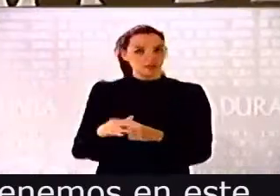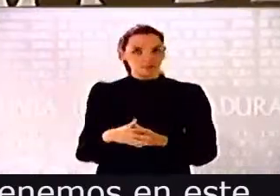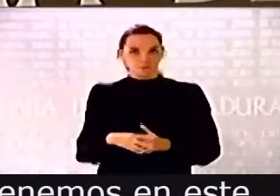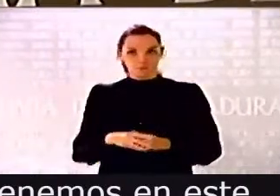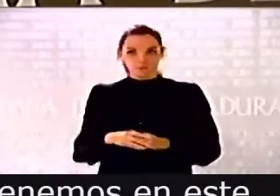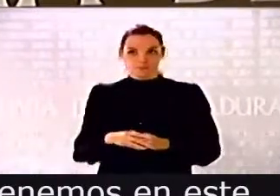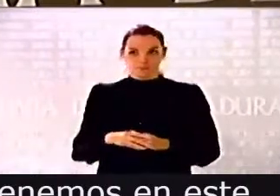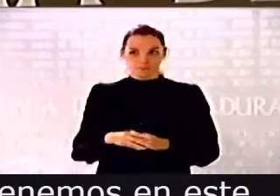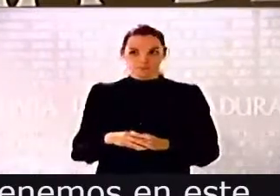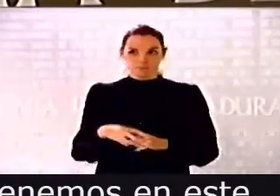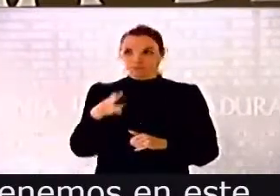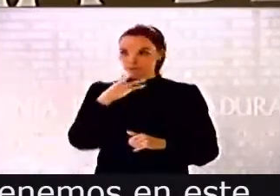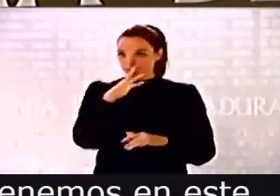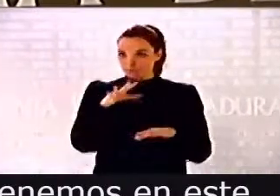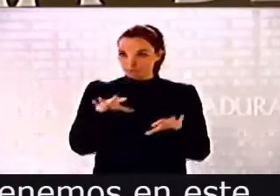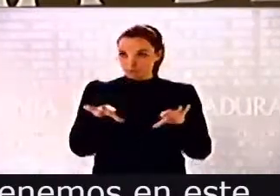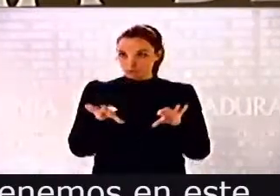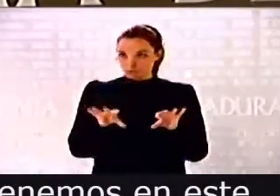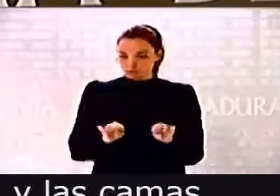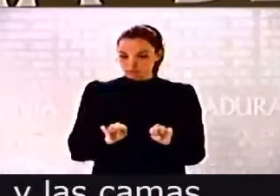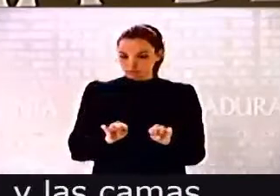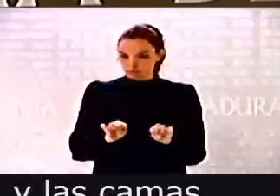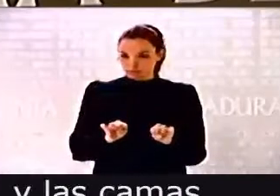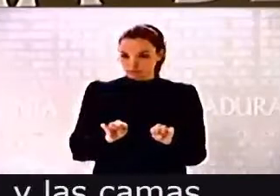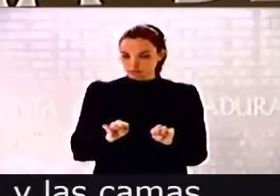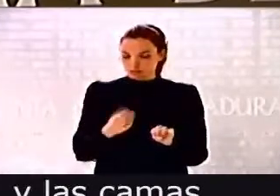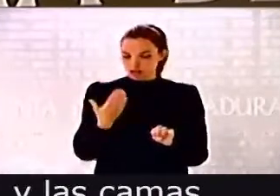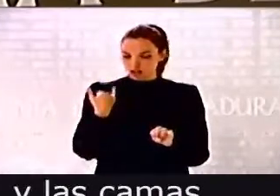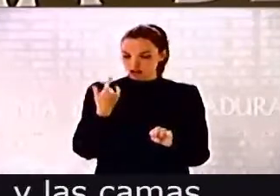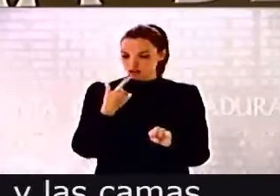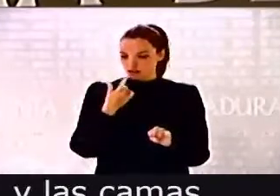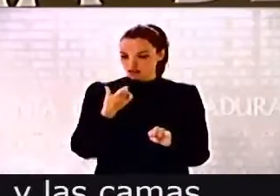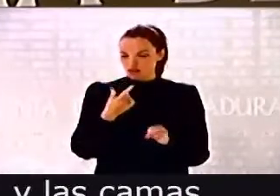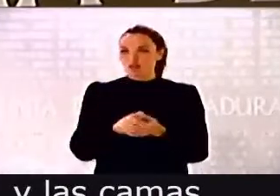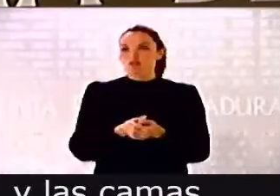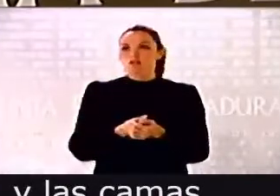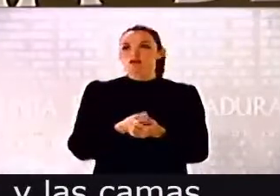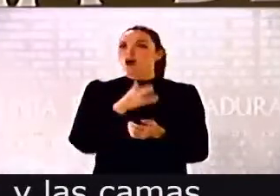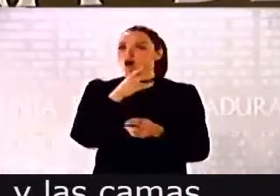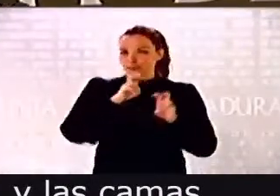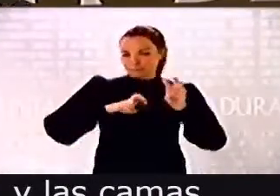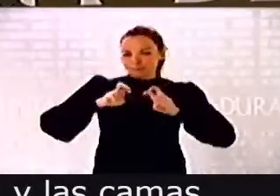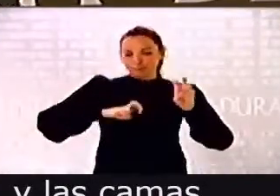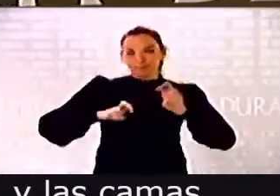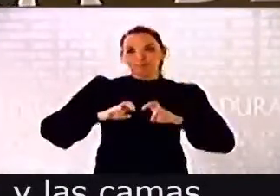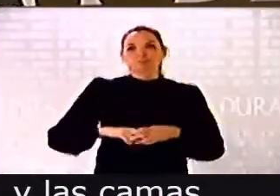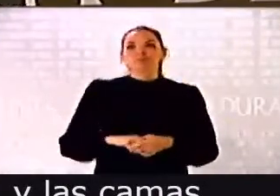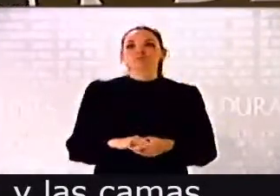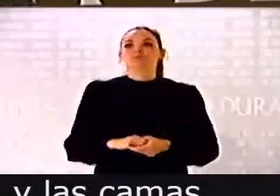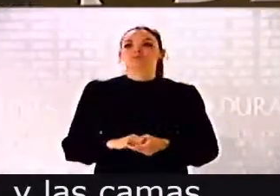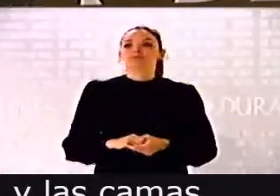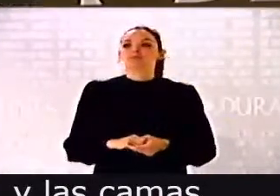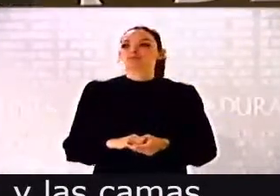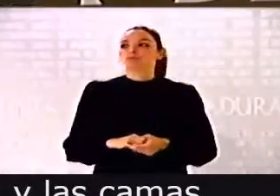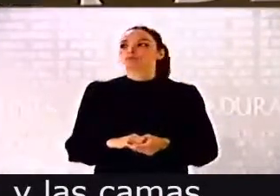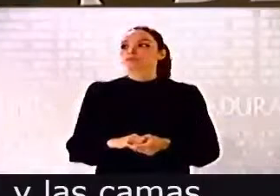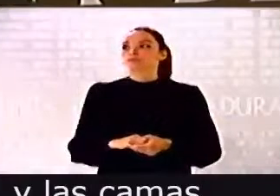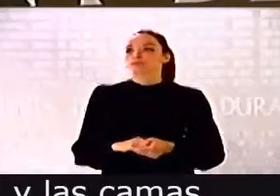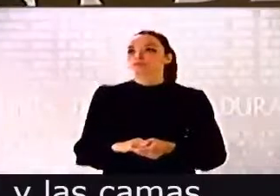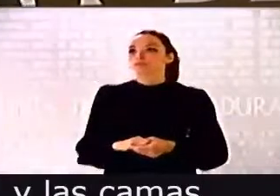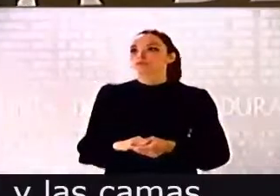y las camas que tenemos ocupadas en el momento actual se las dimos ayer, pero se la consulto, si me permite un segundo.